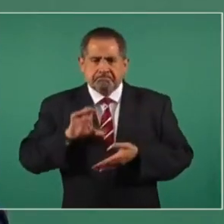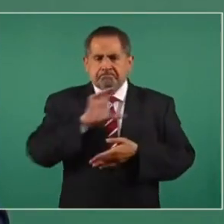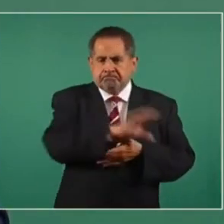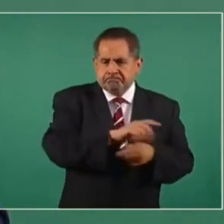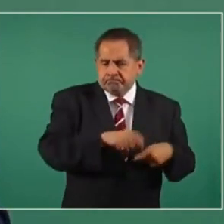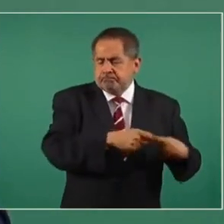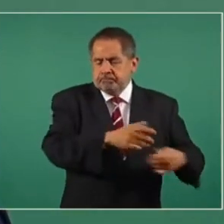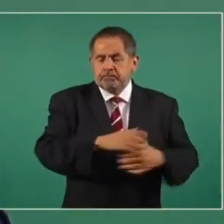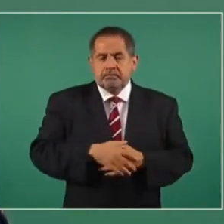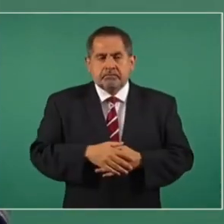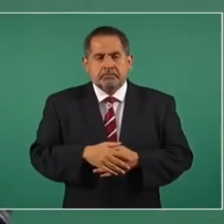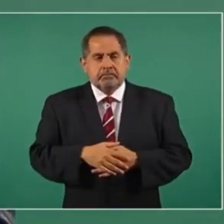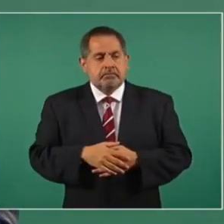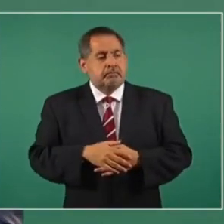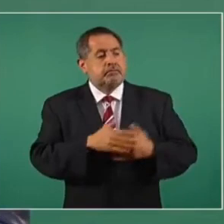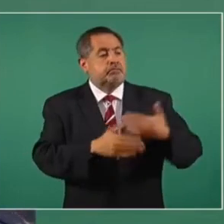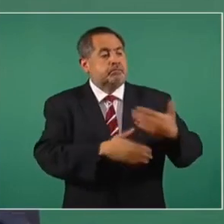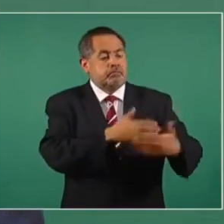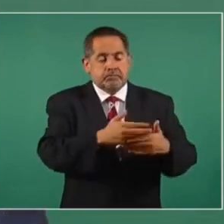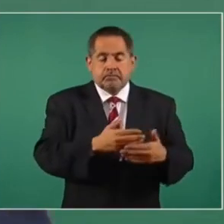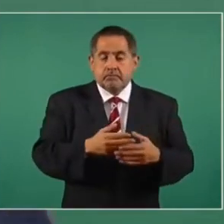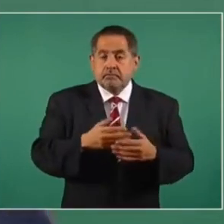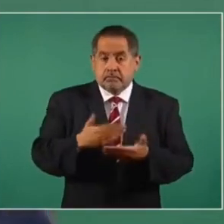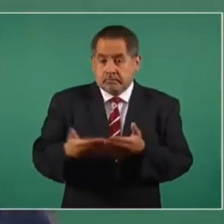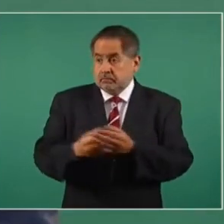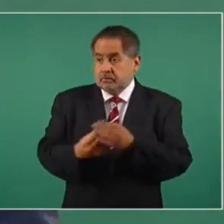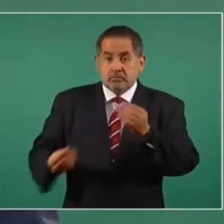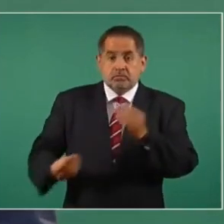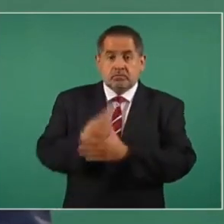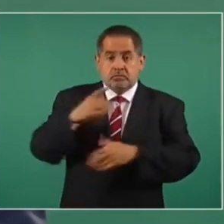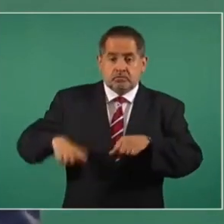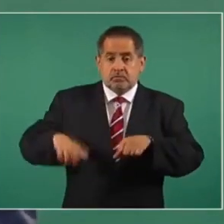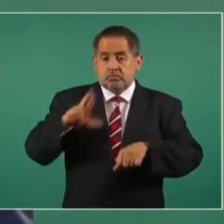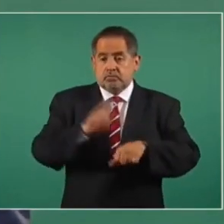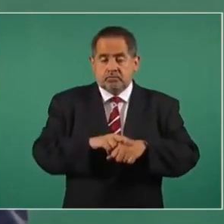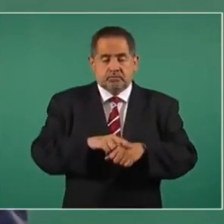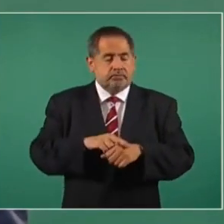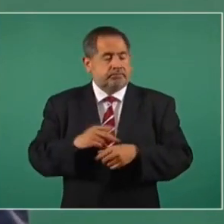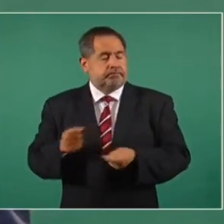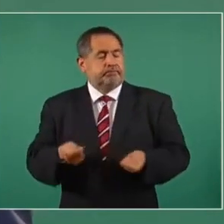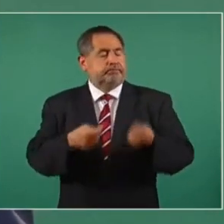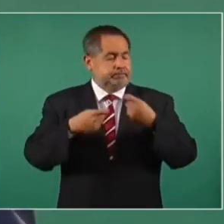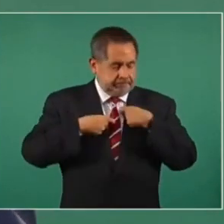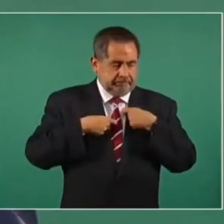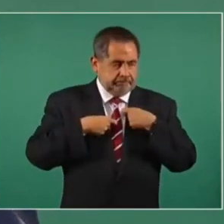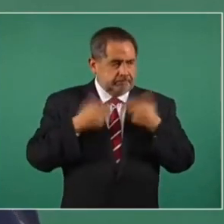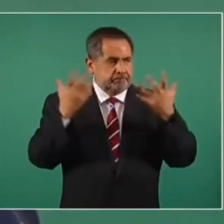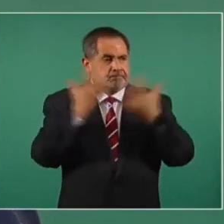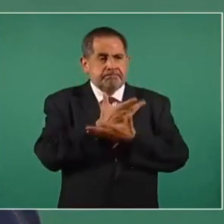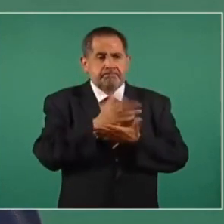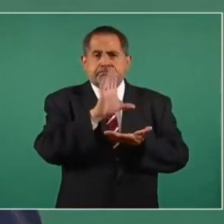y los que van a entrar van a recibir muy poco.